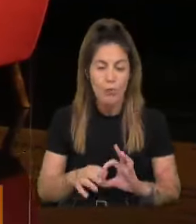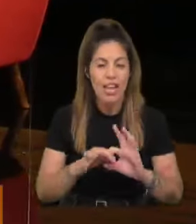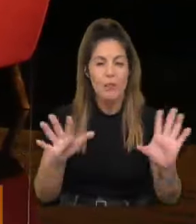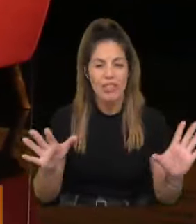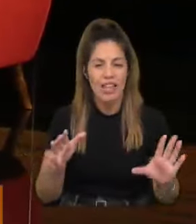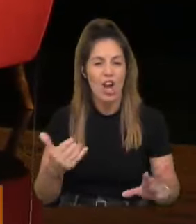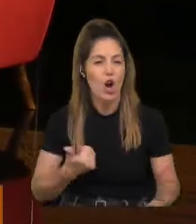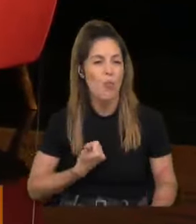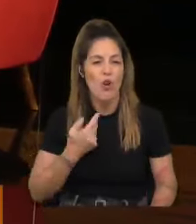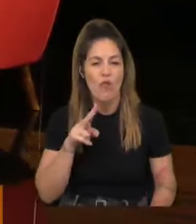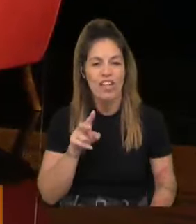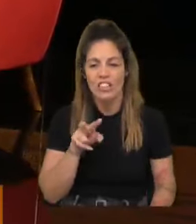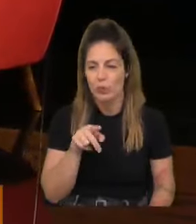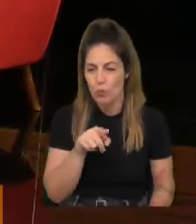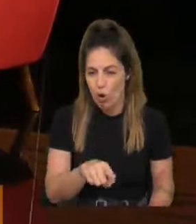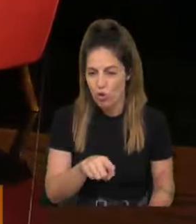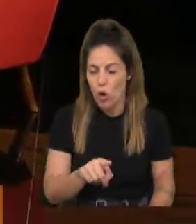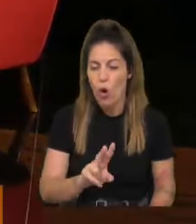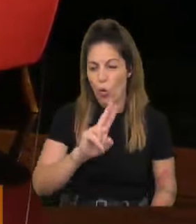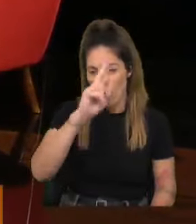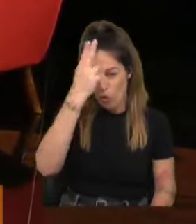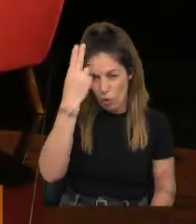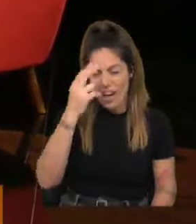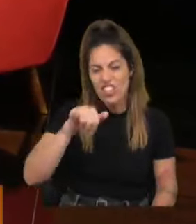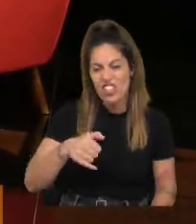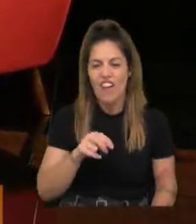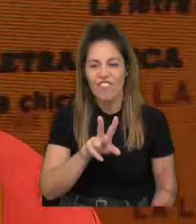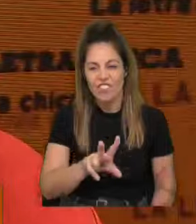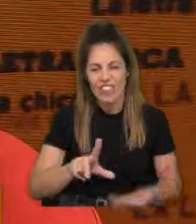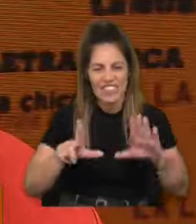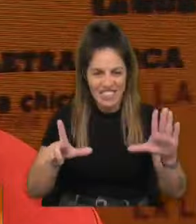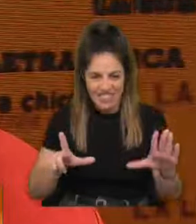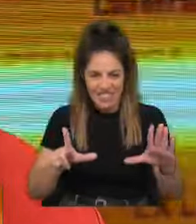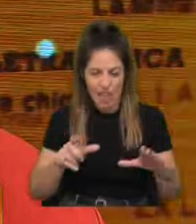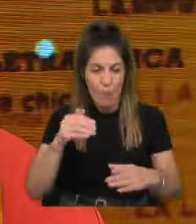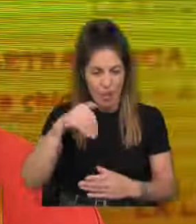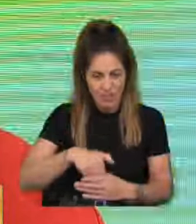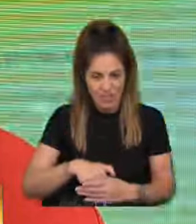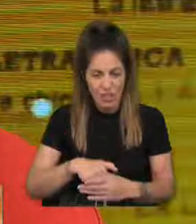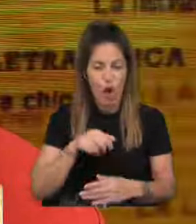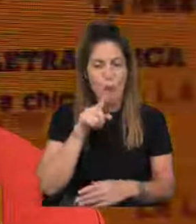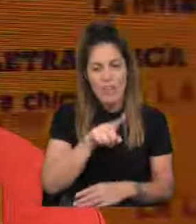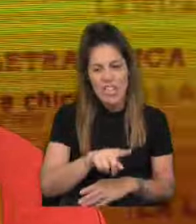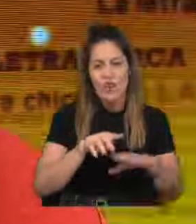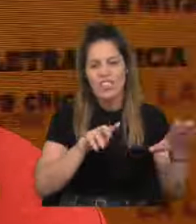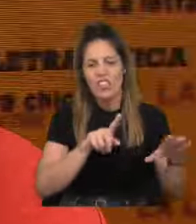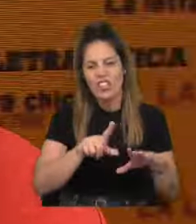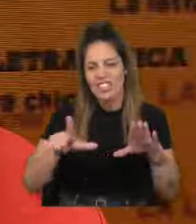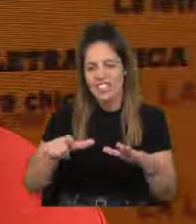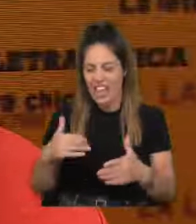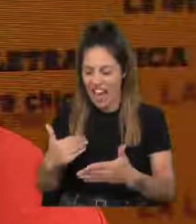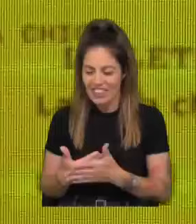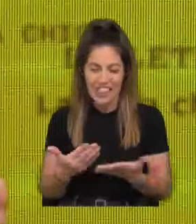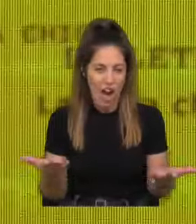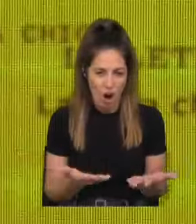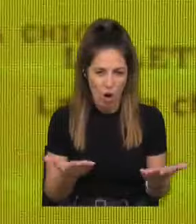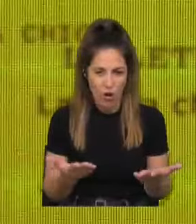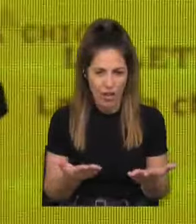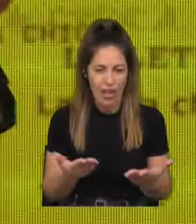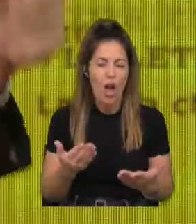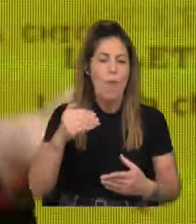lo vest Uruguay es un país que ya tuvo 27 plebiscitos desde 1917 hasta ahora puede ser sí buen están plebiscitos están los